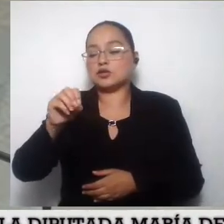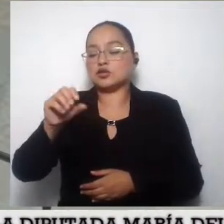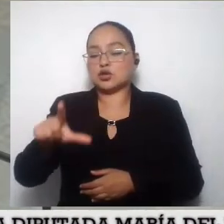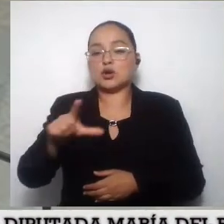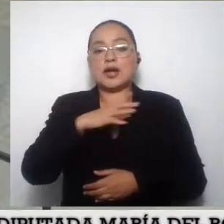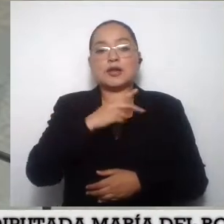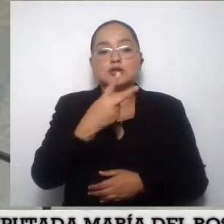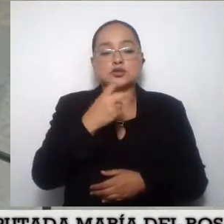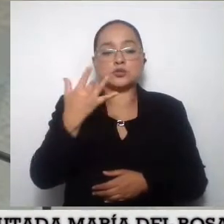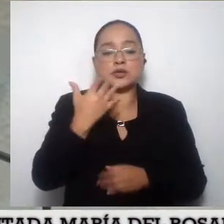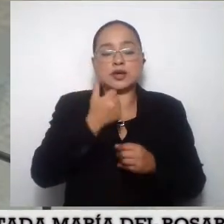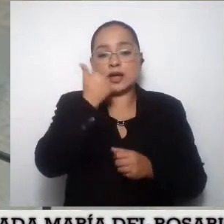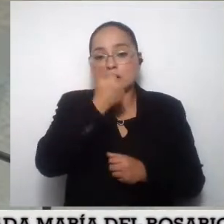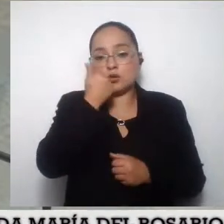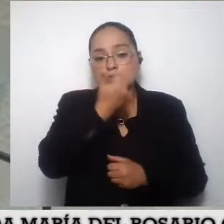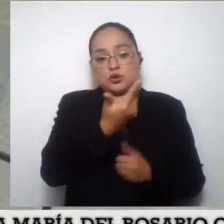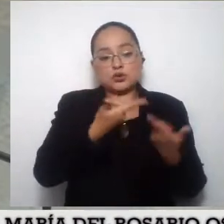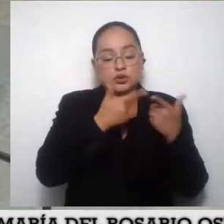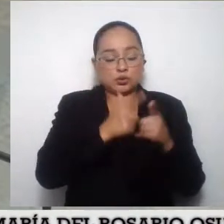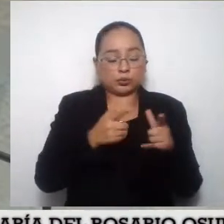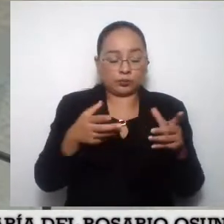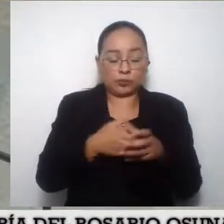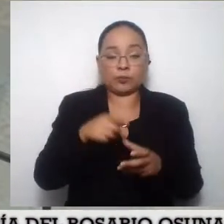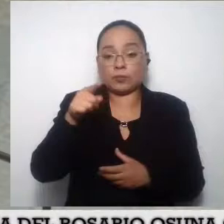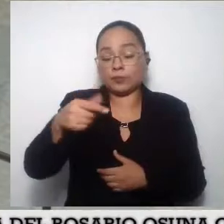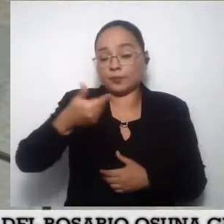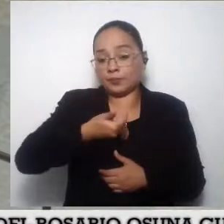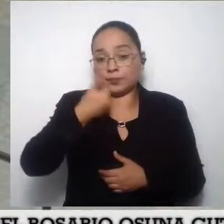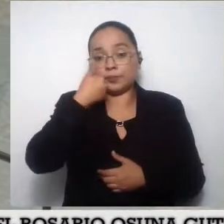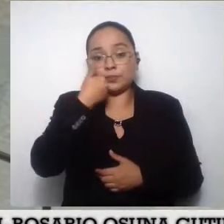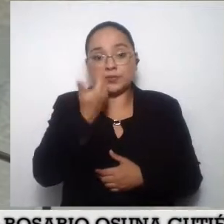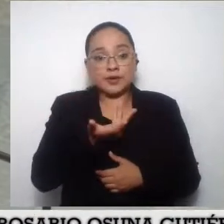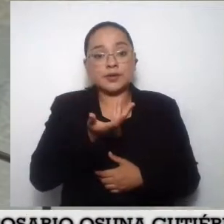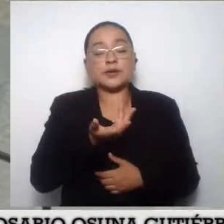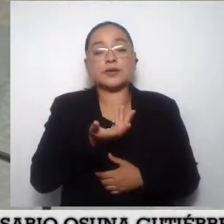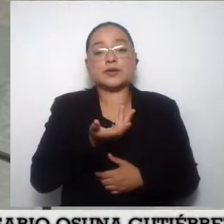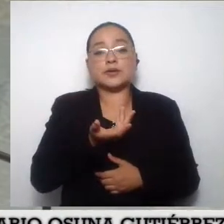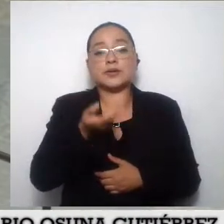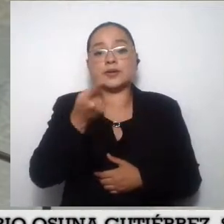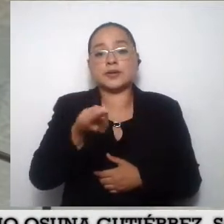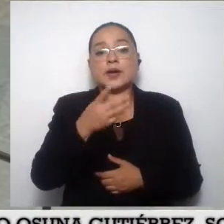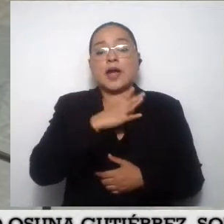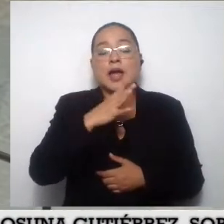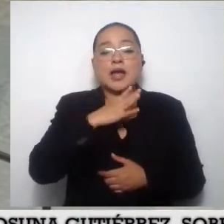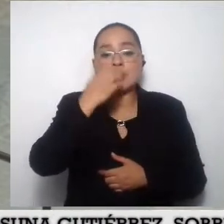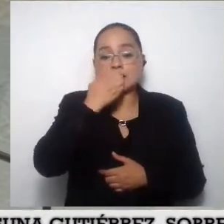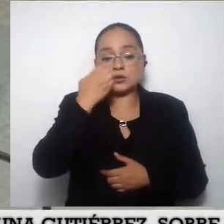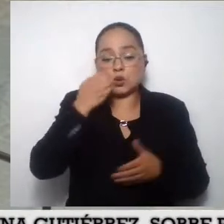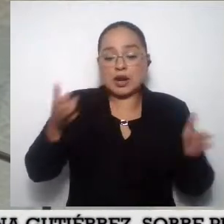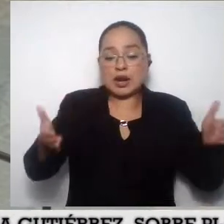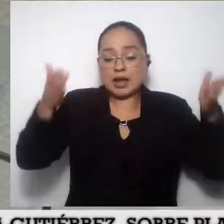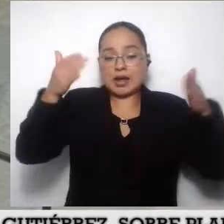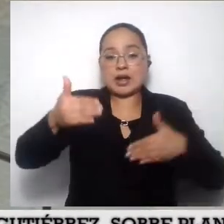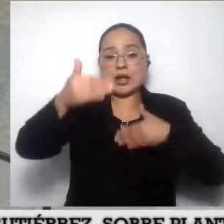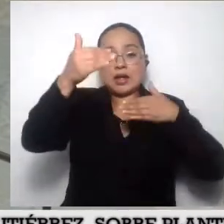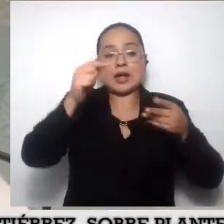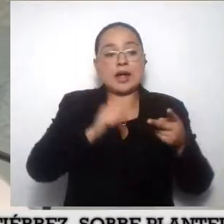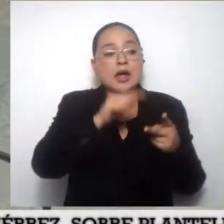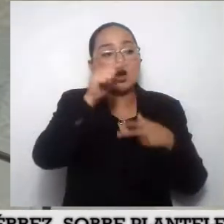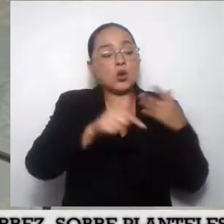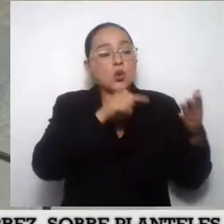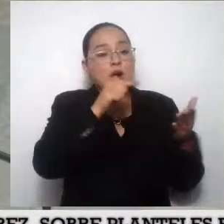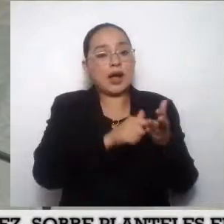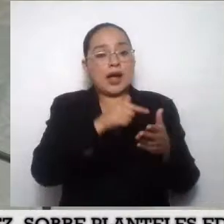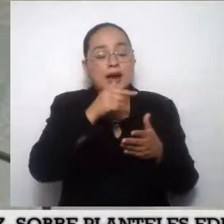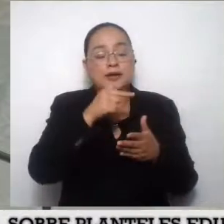grupos. Me plasmó la necesidad de una barda escolar, bodega para área de educación física, despuntar